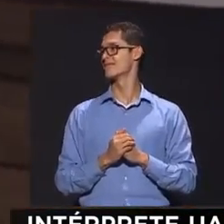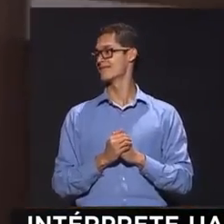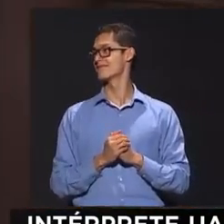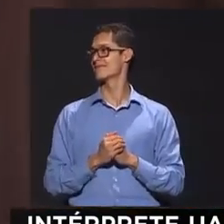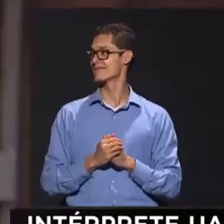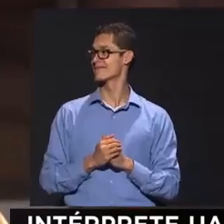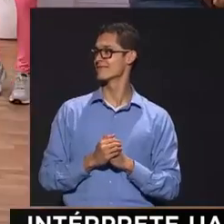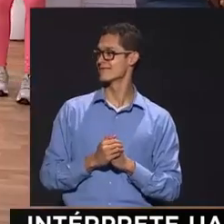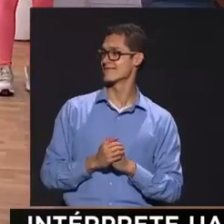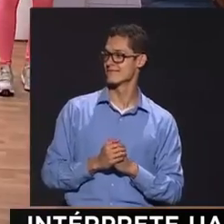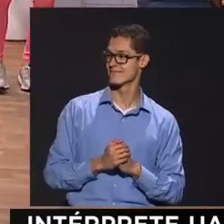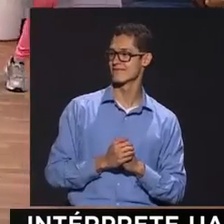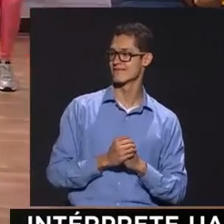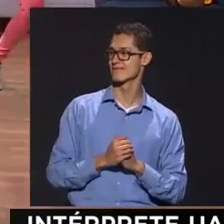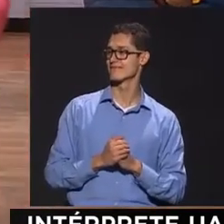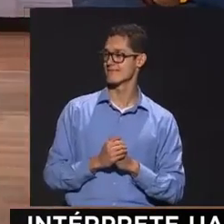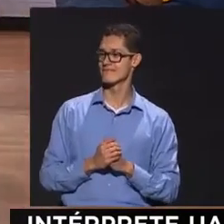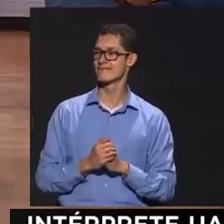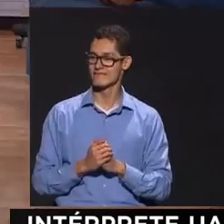por favor